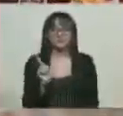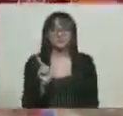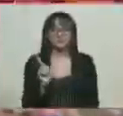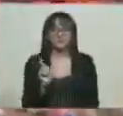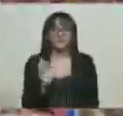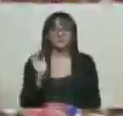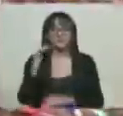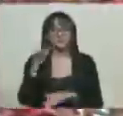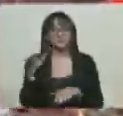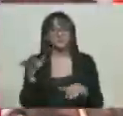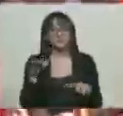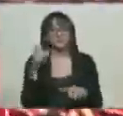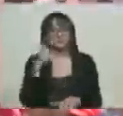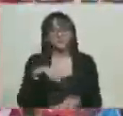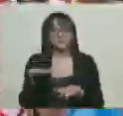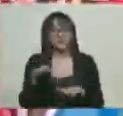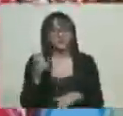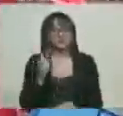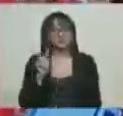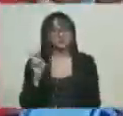atención Somos Venezuela,